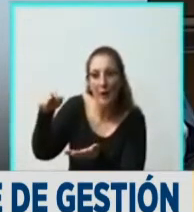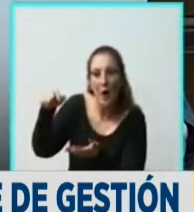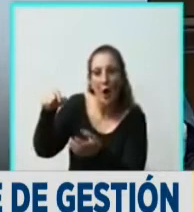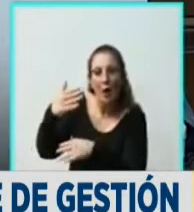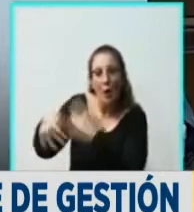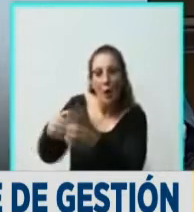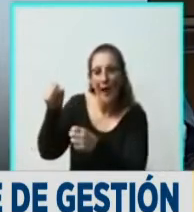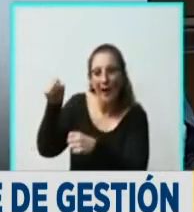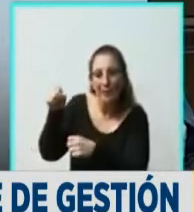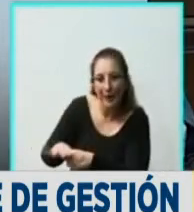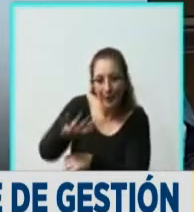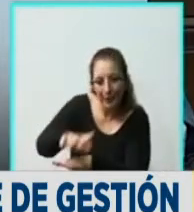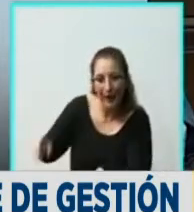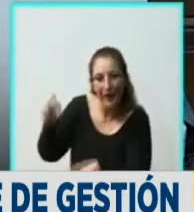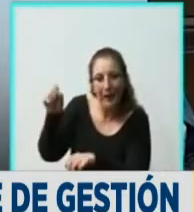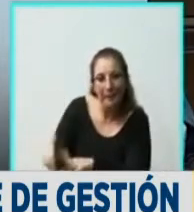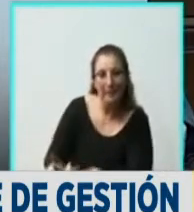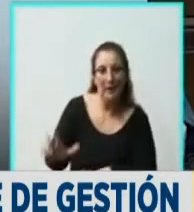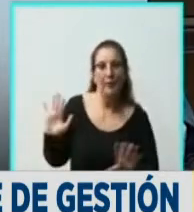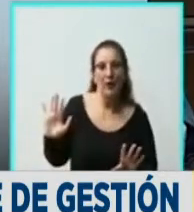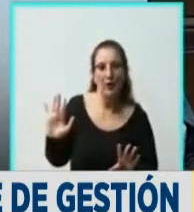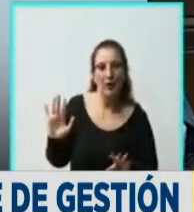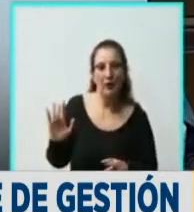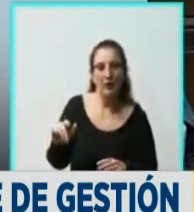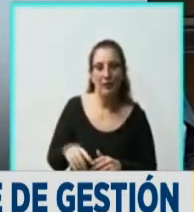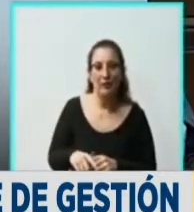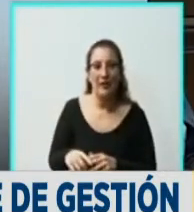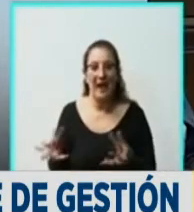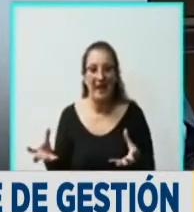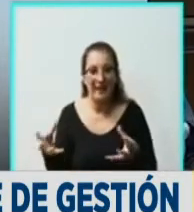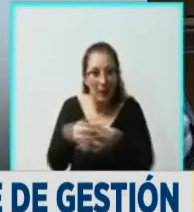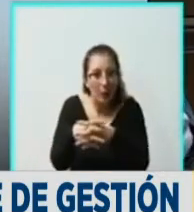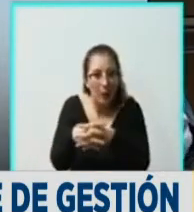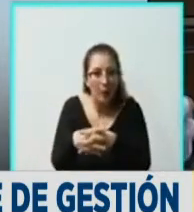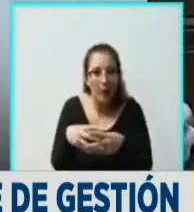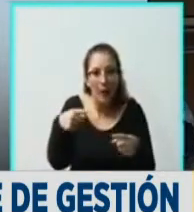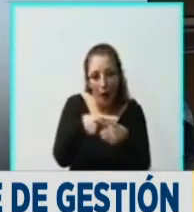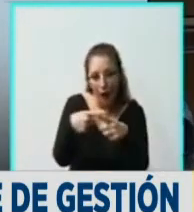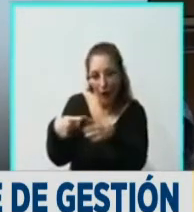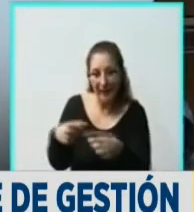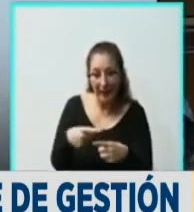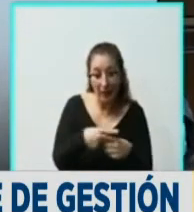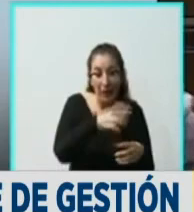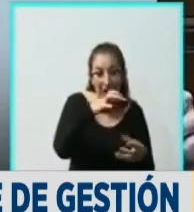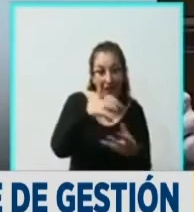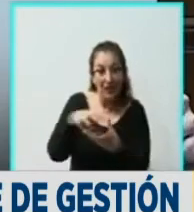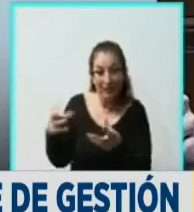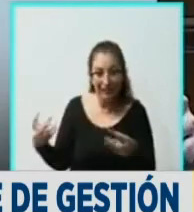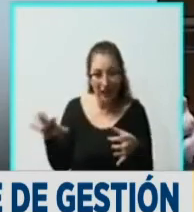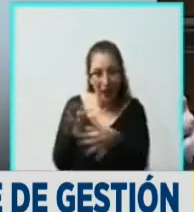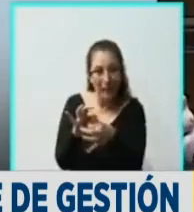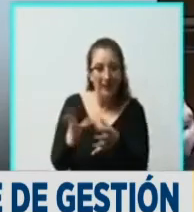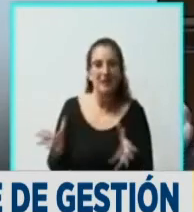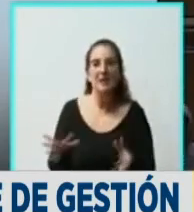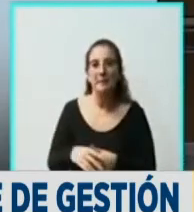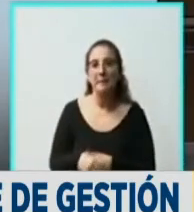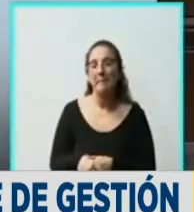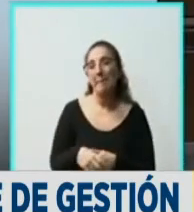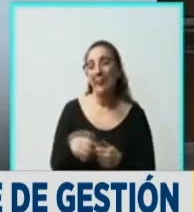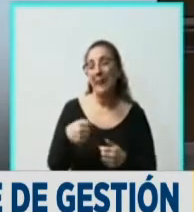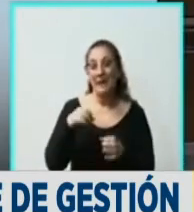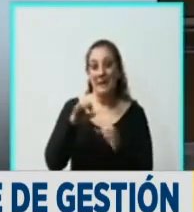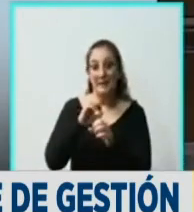recaudos necesarios. Además detalló que el esquema de reactivación de actividades fue elaborado por el Ministerio de